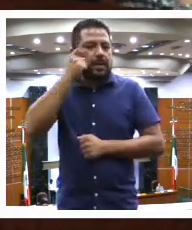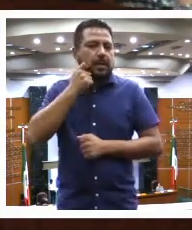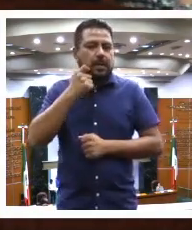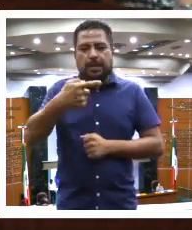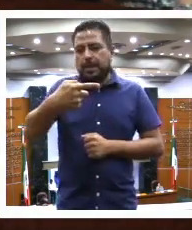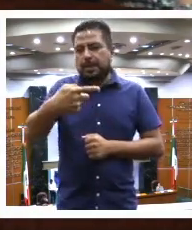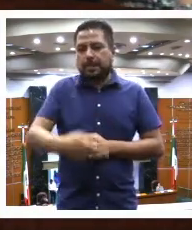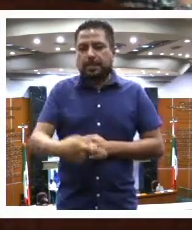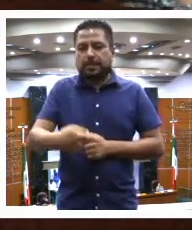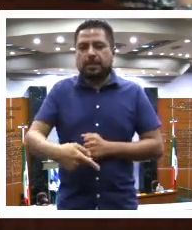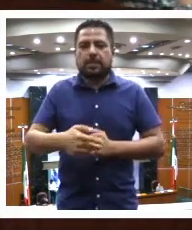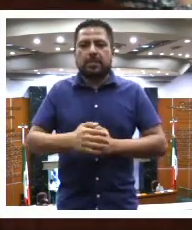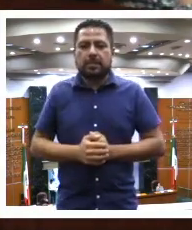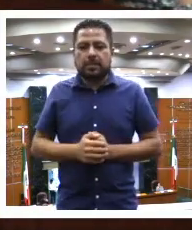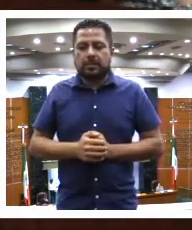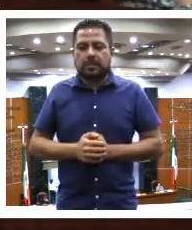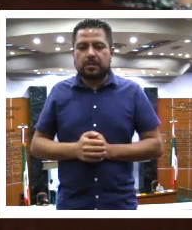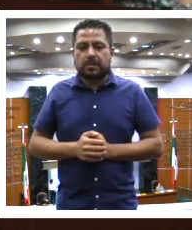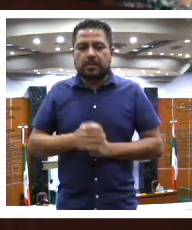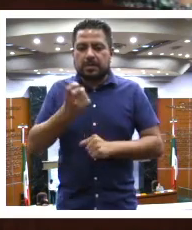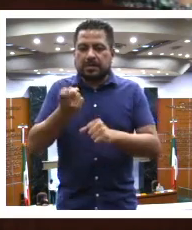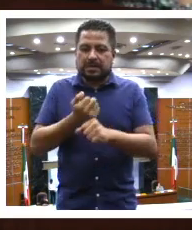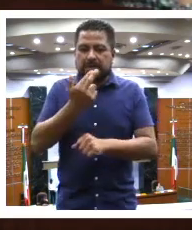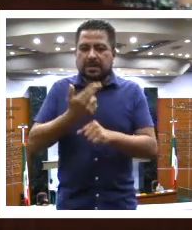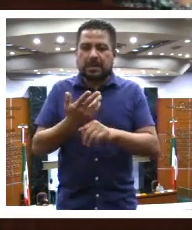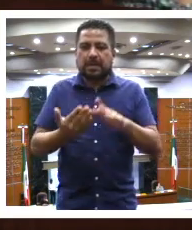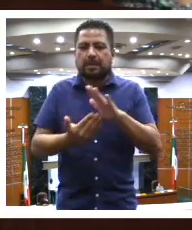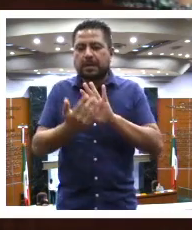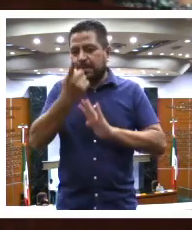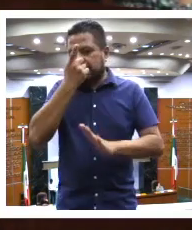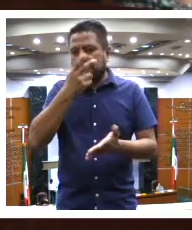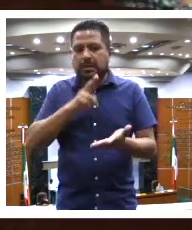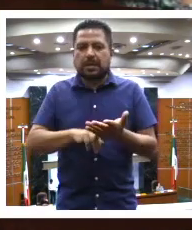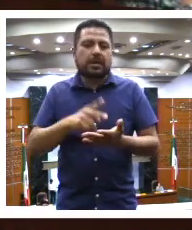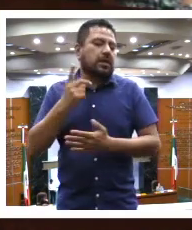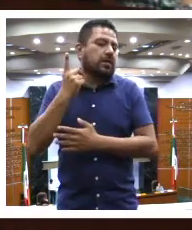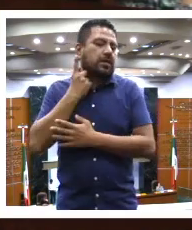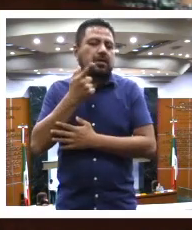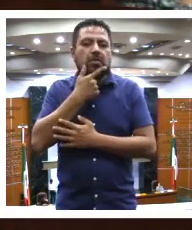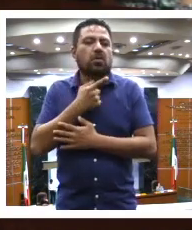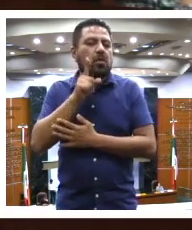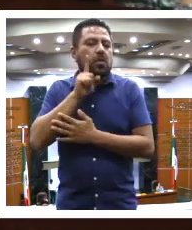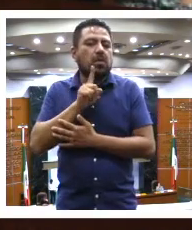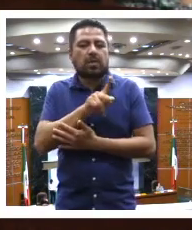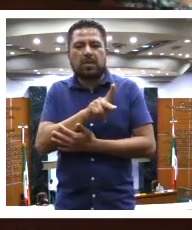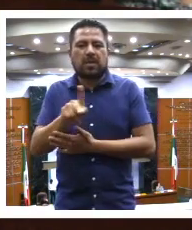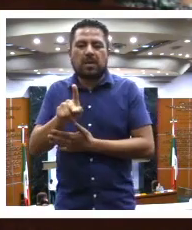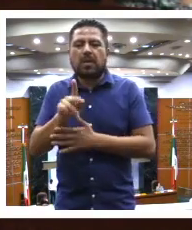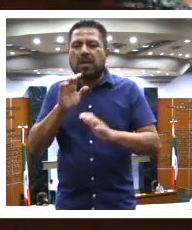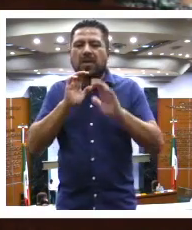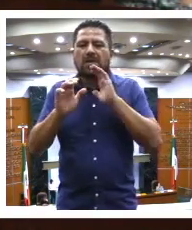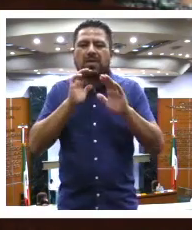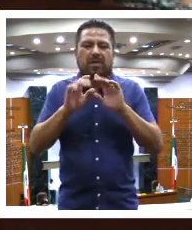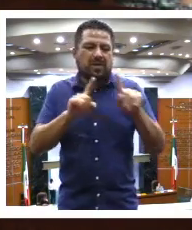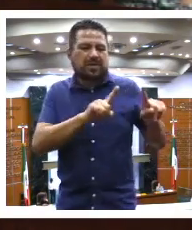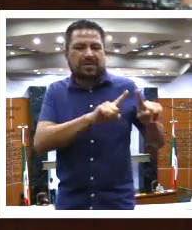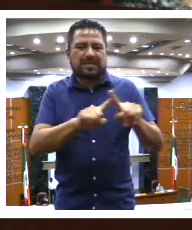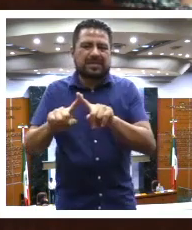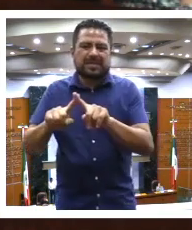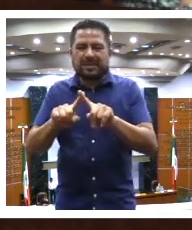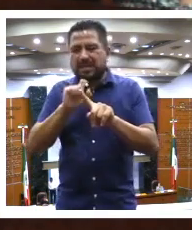congreso del estado libre y soberano de Guerrero secretarios de la mesa directiva diputadas diputados medios de comunicación